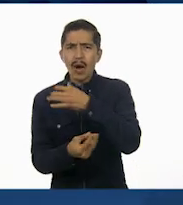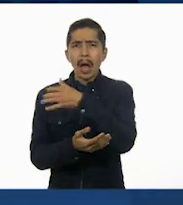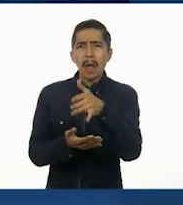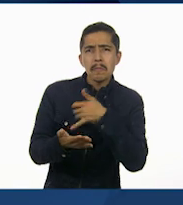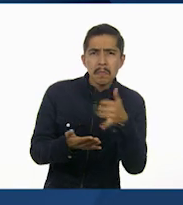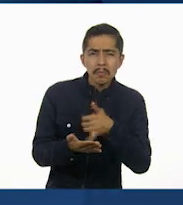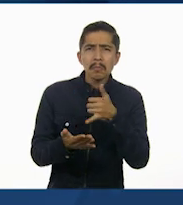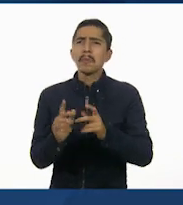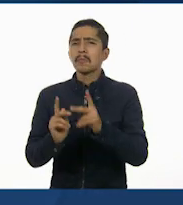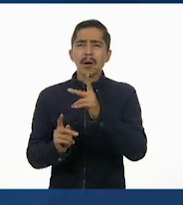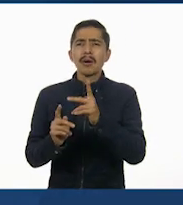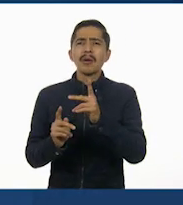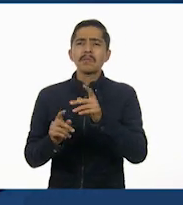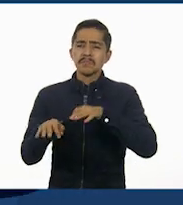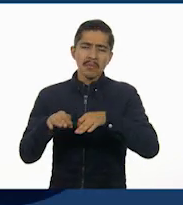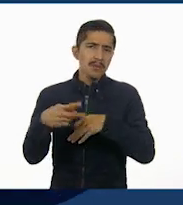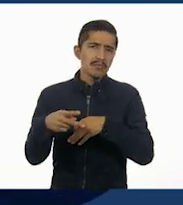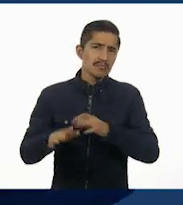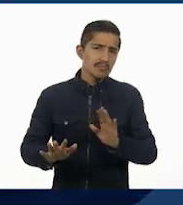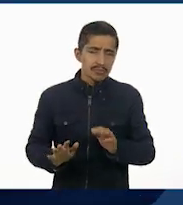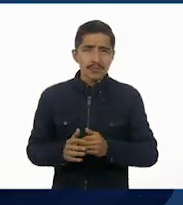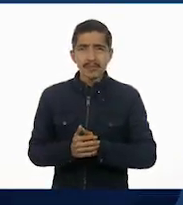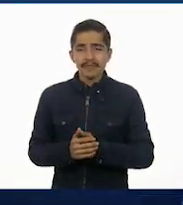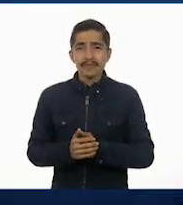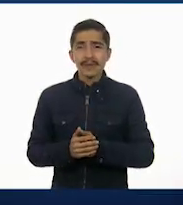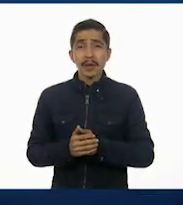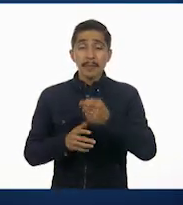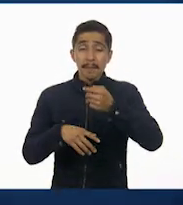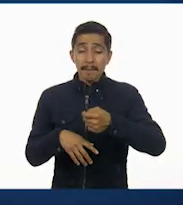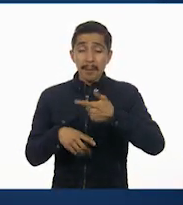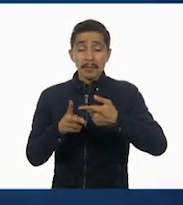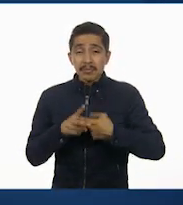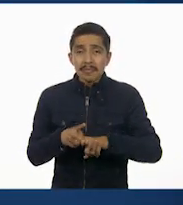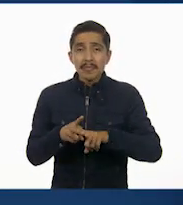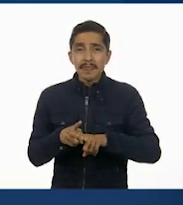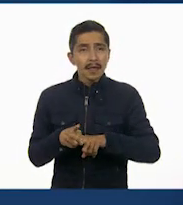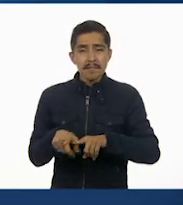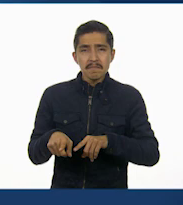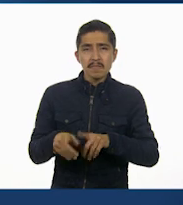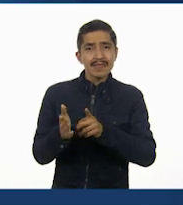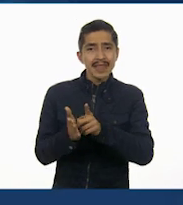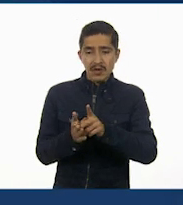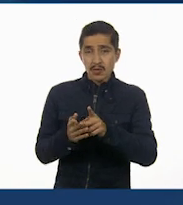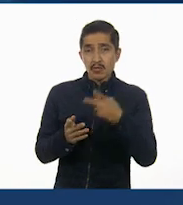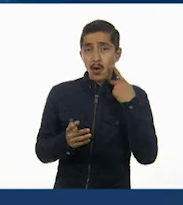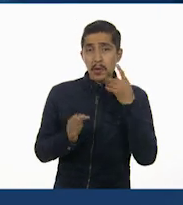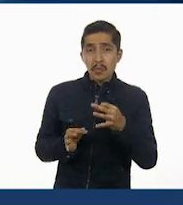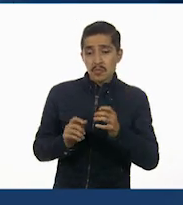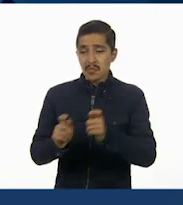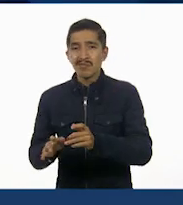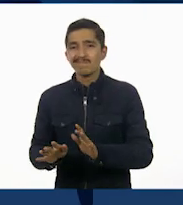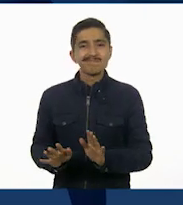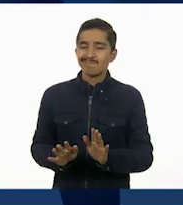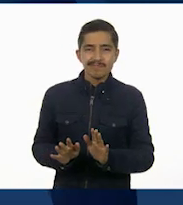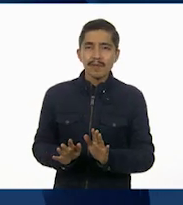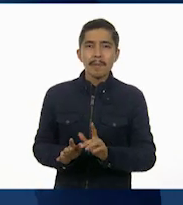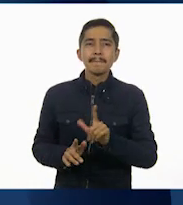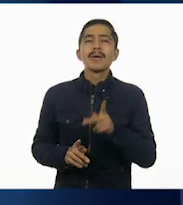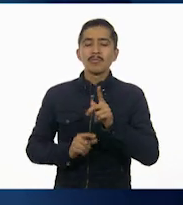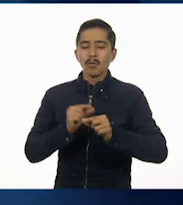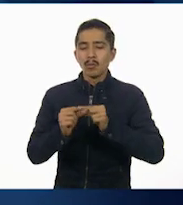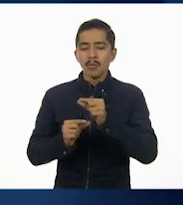agricultura y diversos oficios. En un principio no contaban con derechos políticos, pero conforme